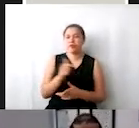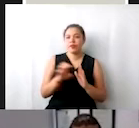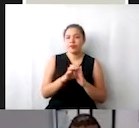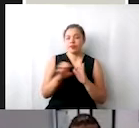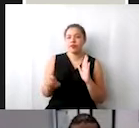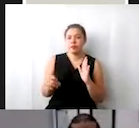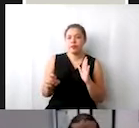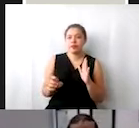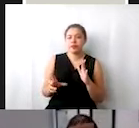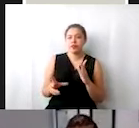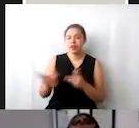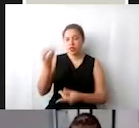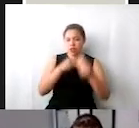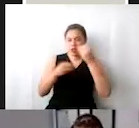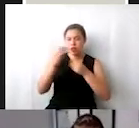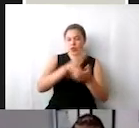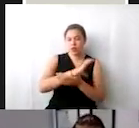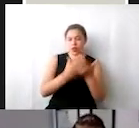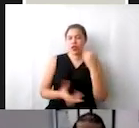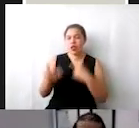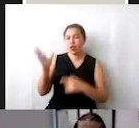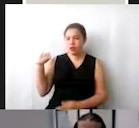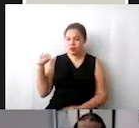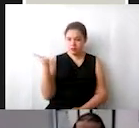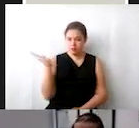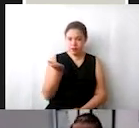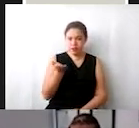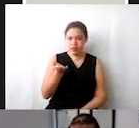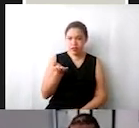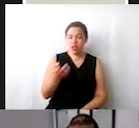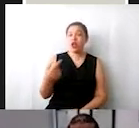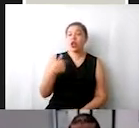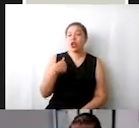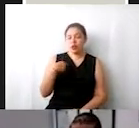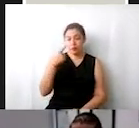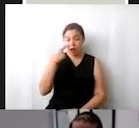una compra de alimentos con meseros. Oye, si yo contrato